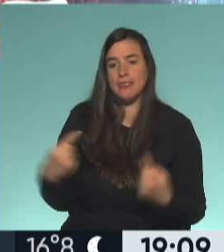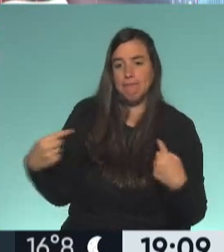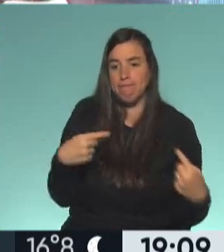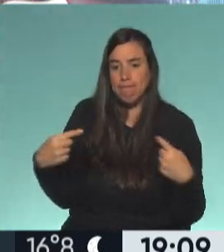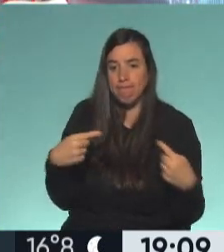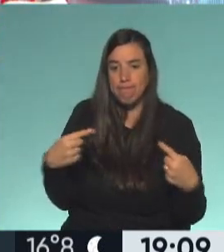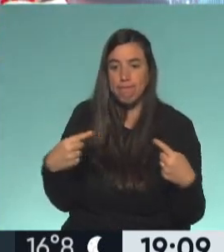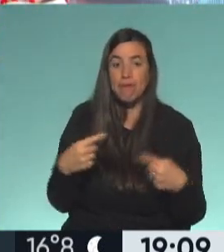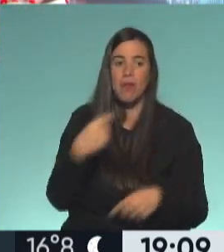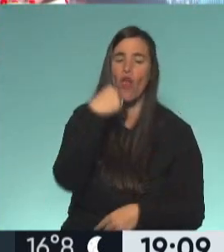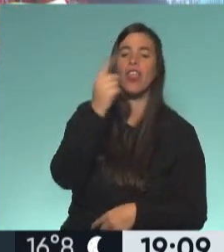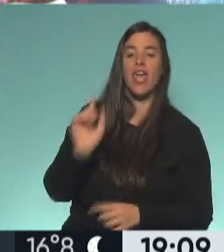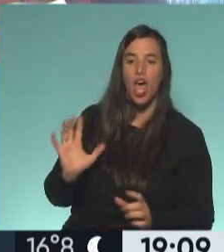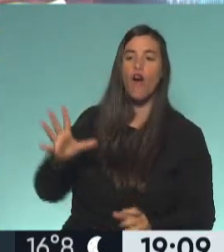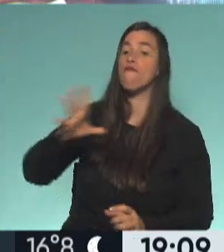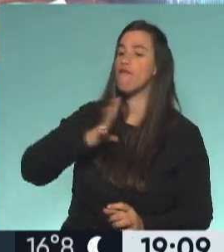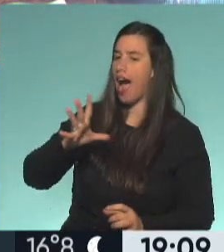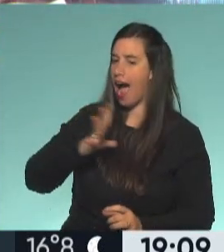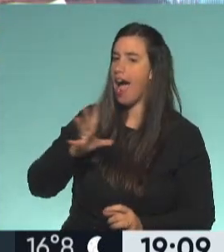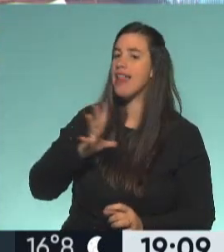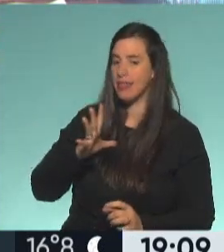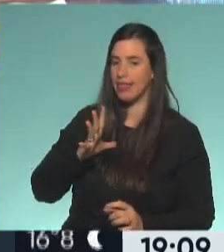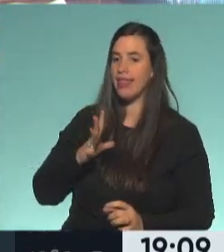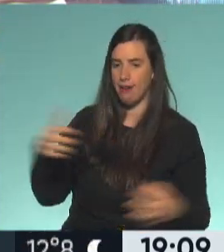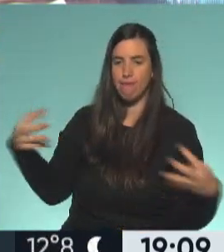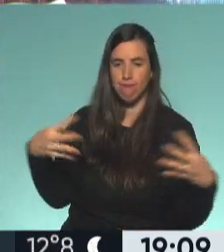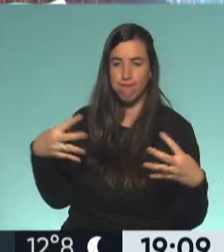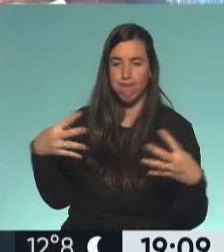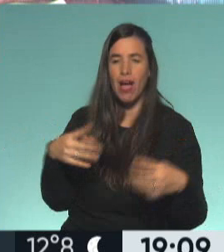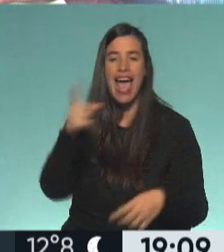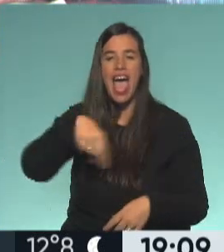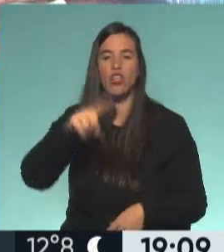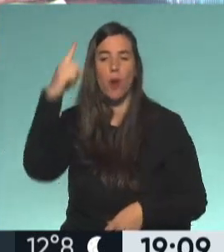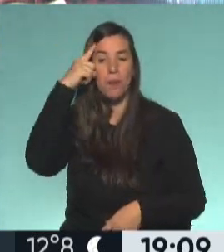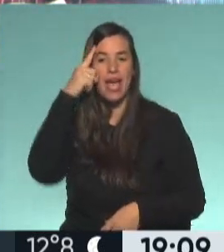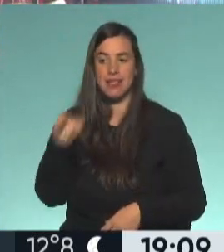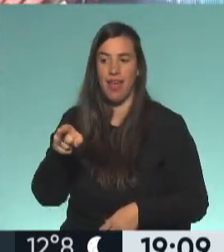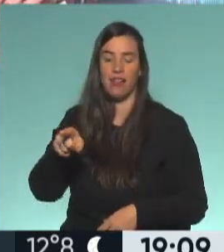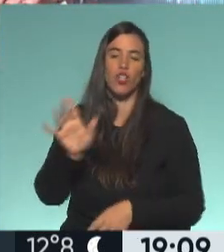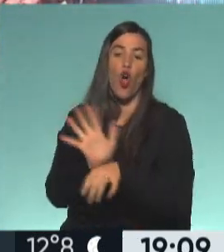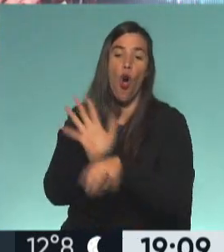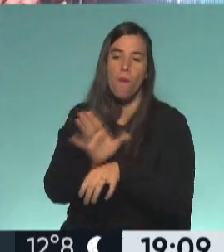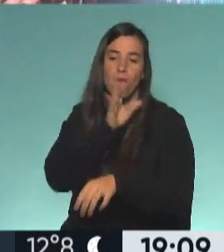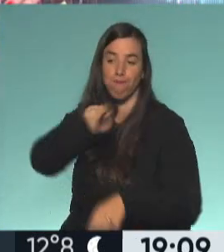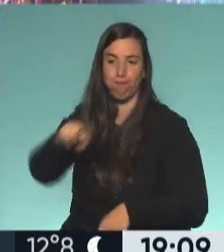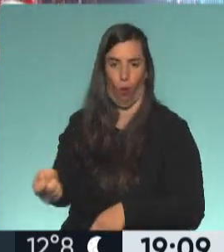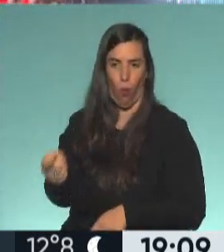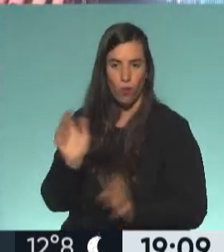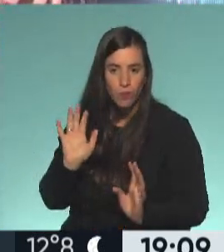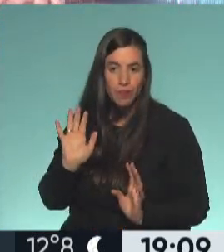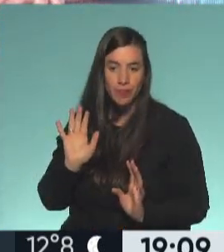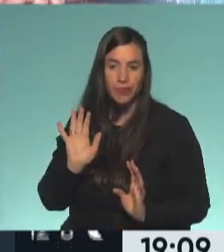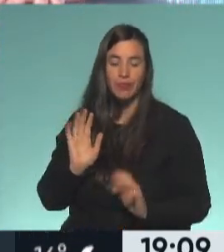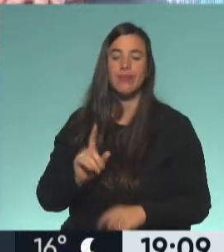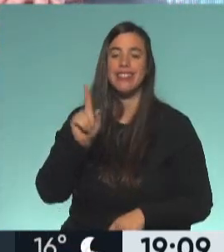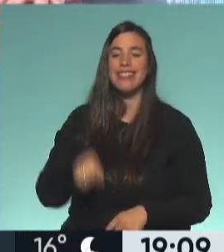todavía no empezamos la respuesta, consideran que esto fue un asesinato de Israel. Y por otro lado, para cerrar, hay que